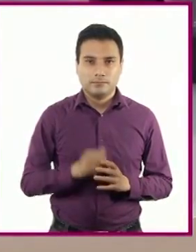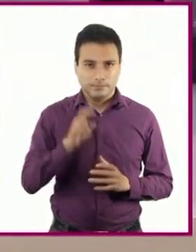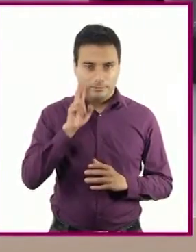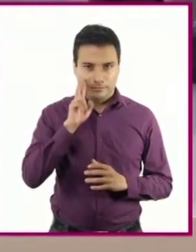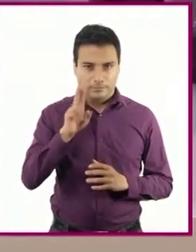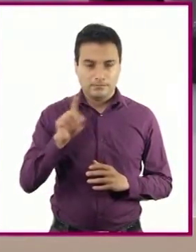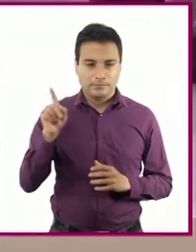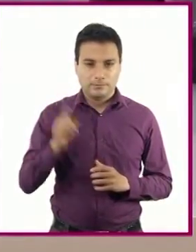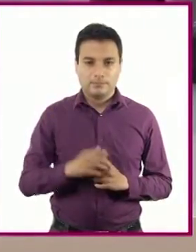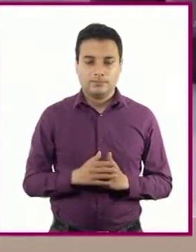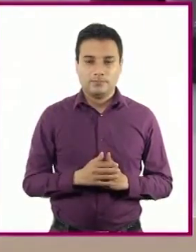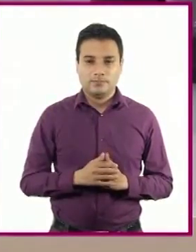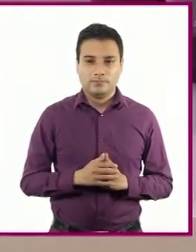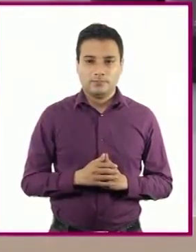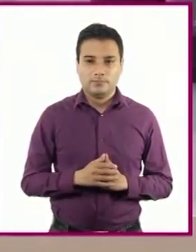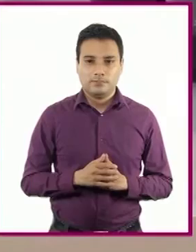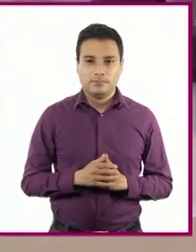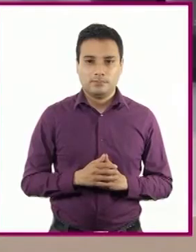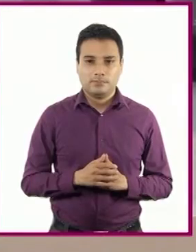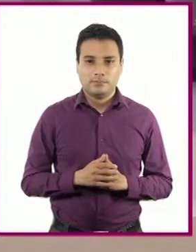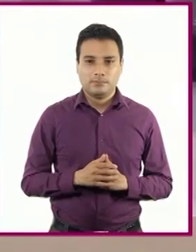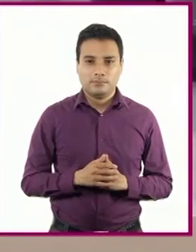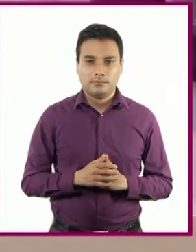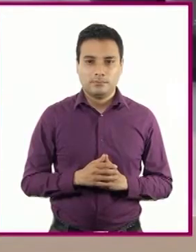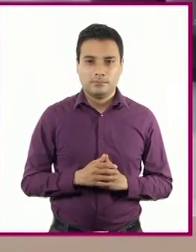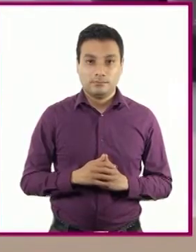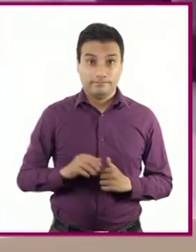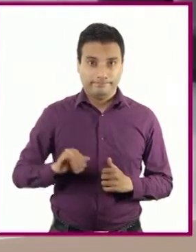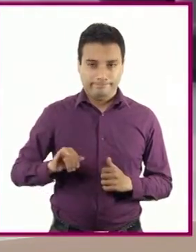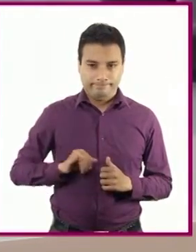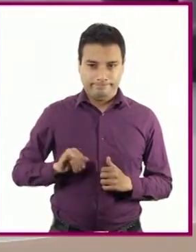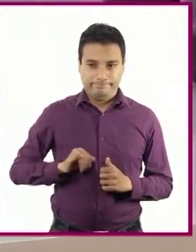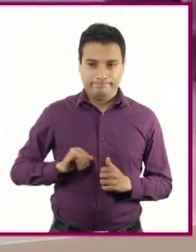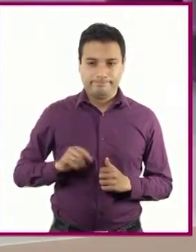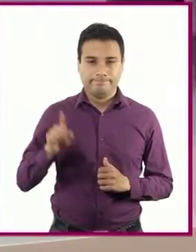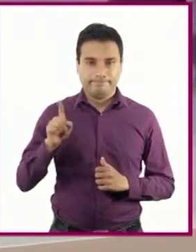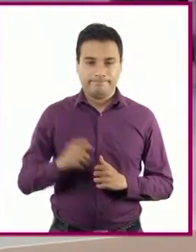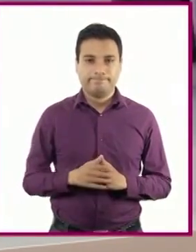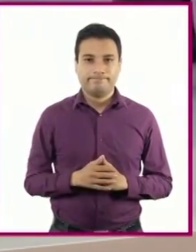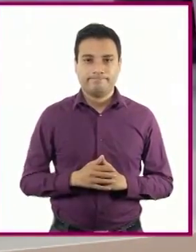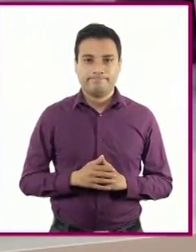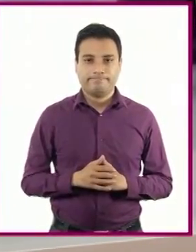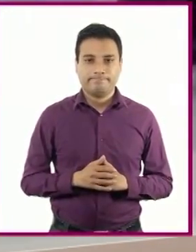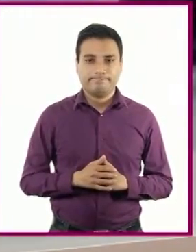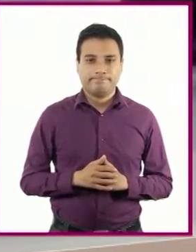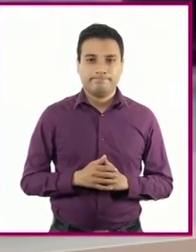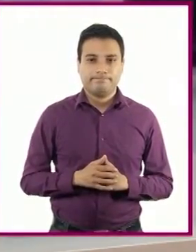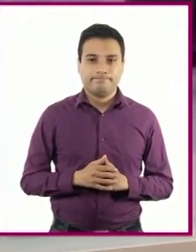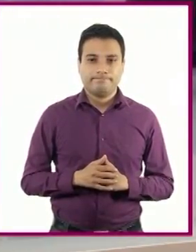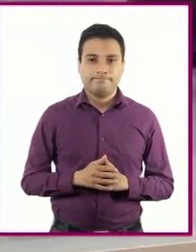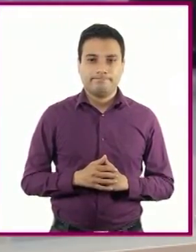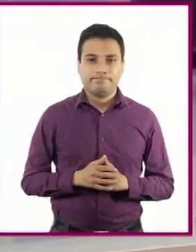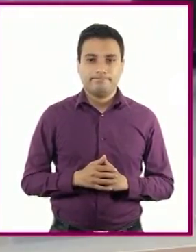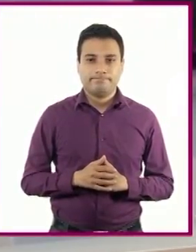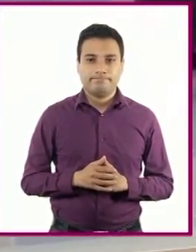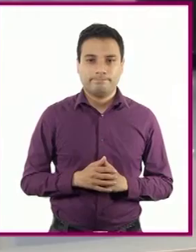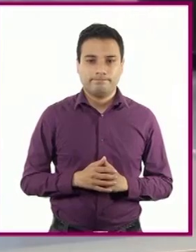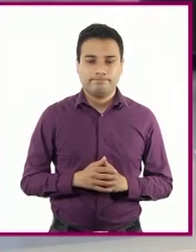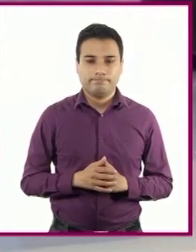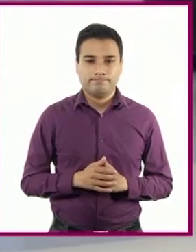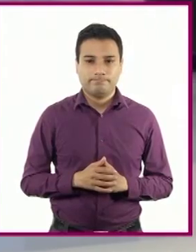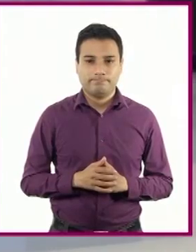Observen lo que sucede. Miren, qué interesante. Le comparto una. Claro que sí.